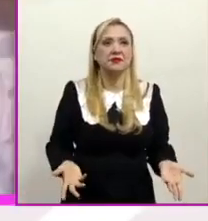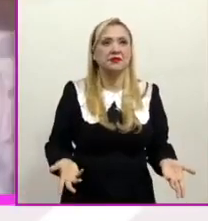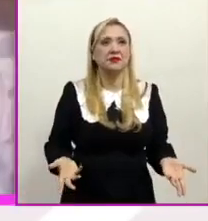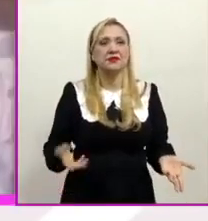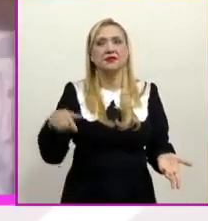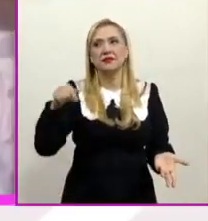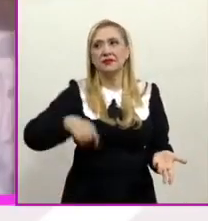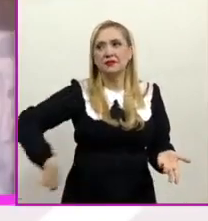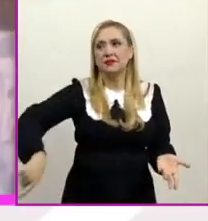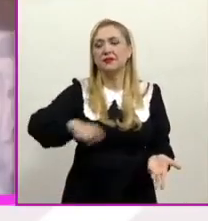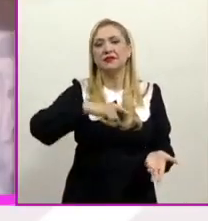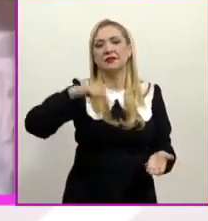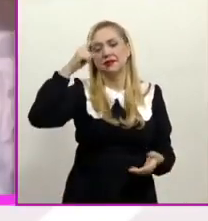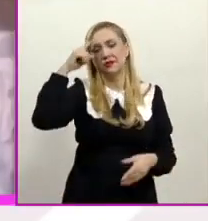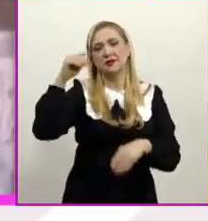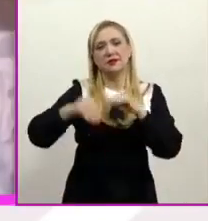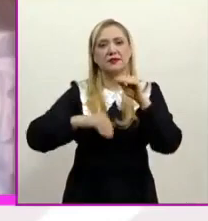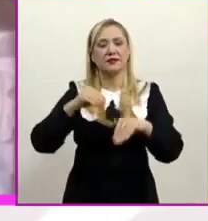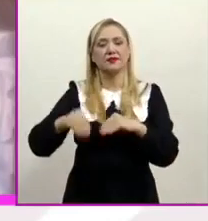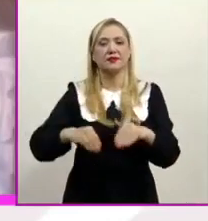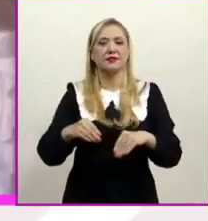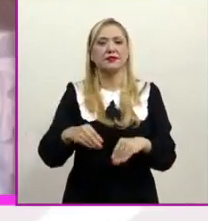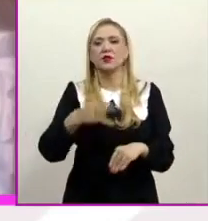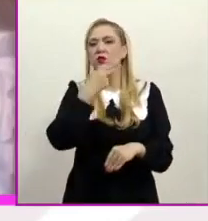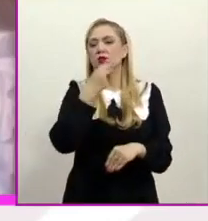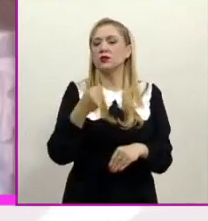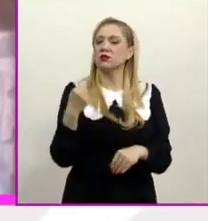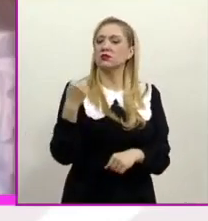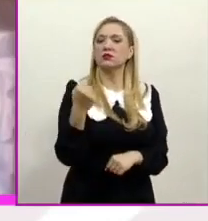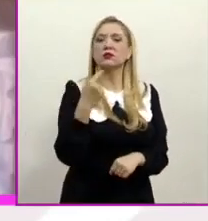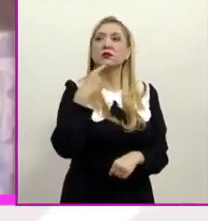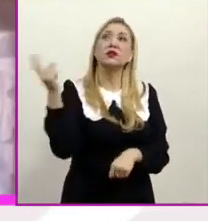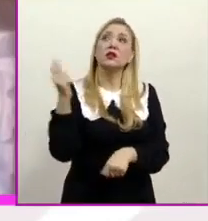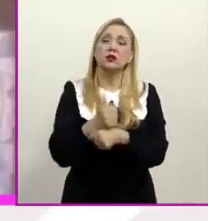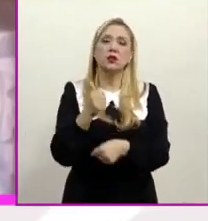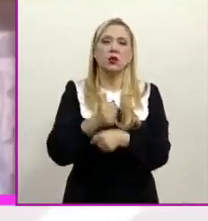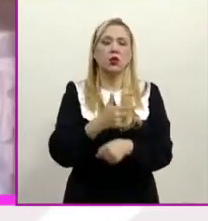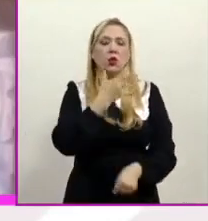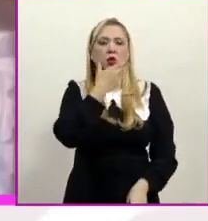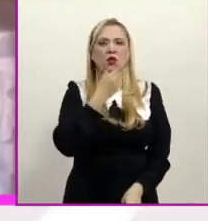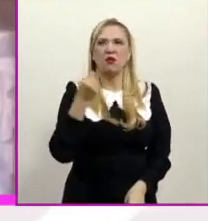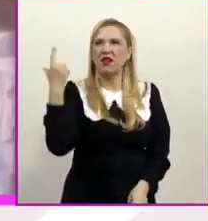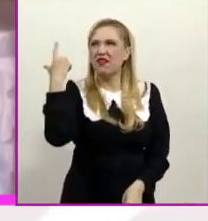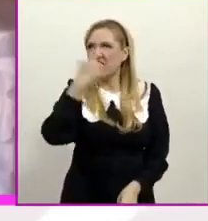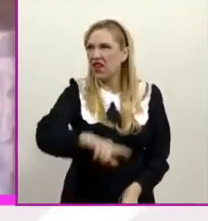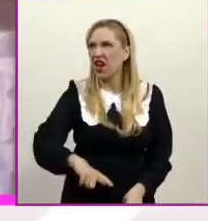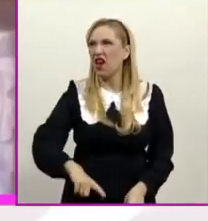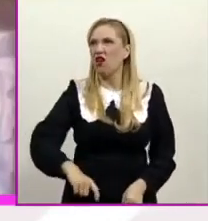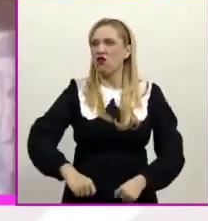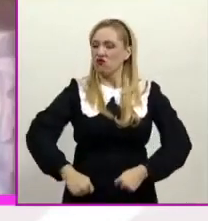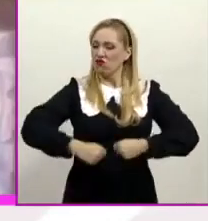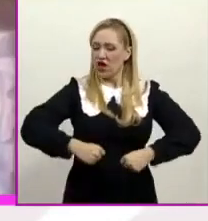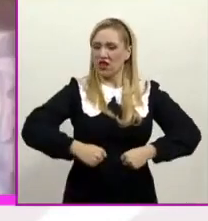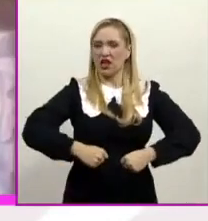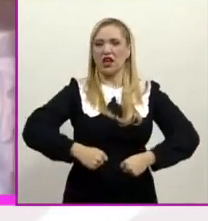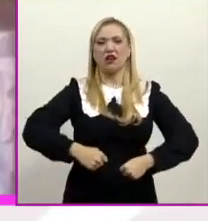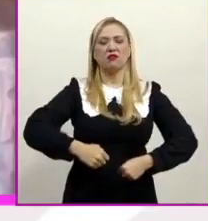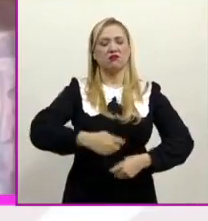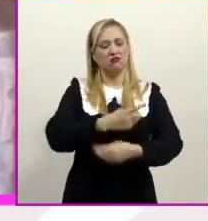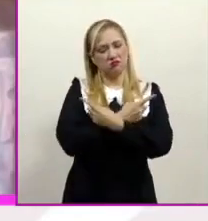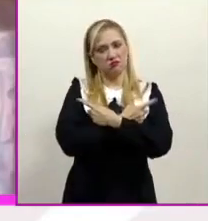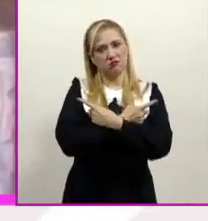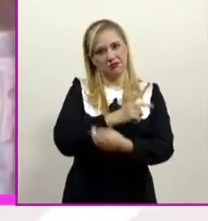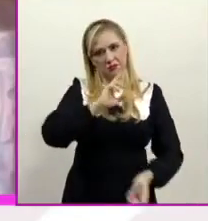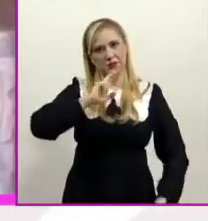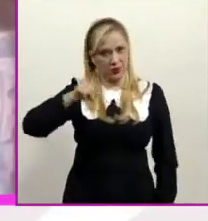esta sociedad está diseñada para nosotros. ¿Qué decían las abuelitas? Que el hombre mientras más feo, fuerte y formal, ¿no?